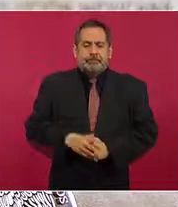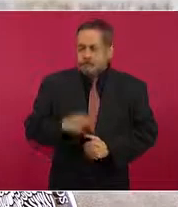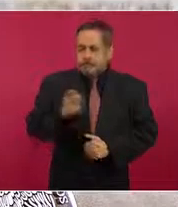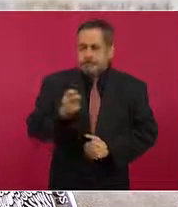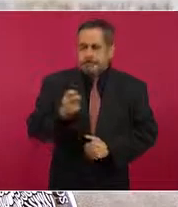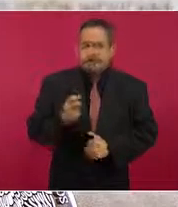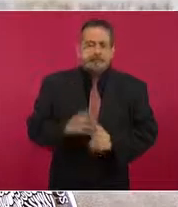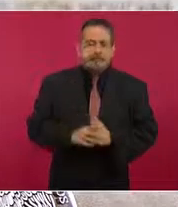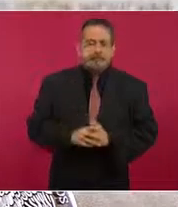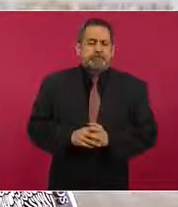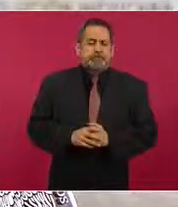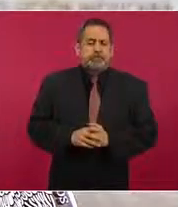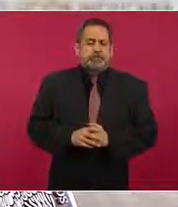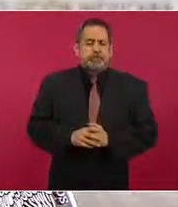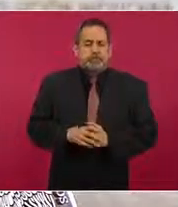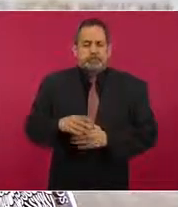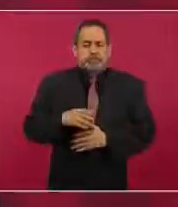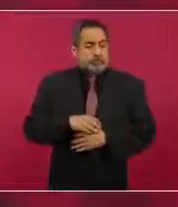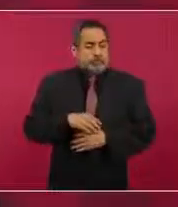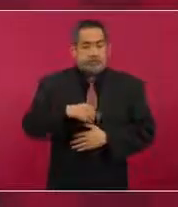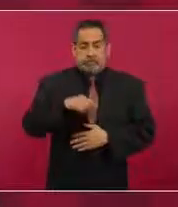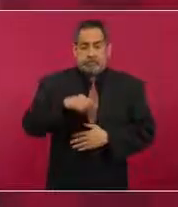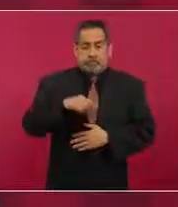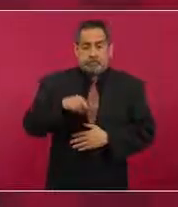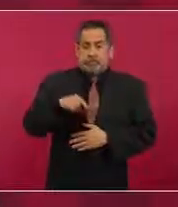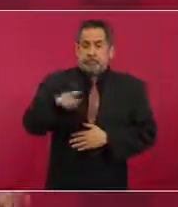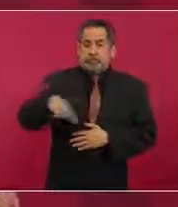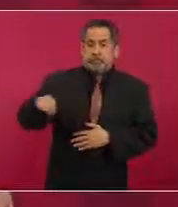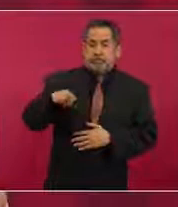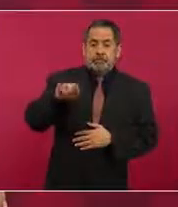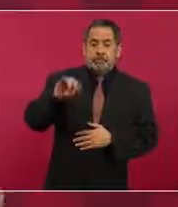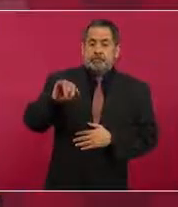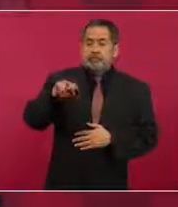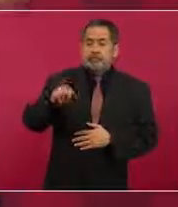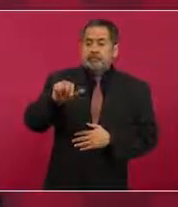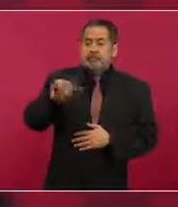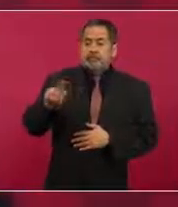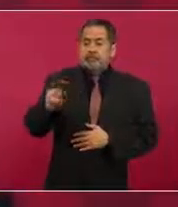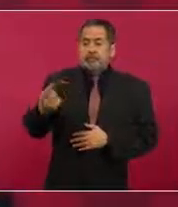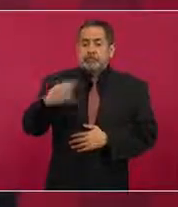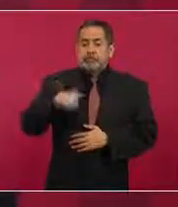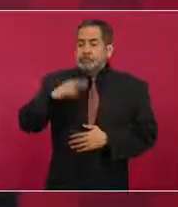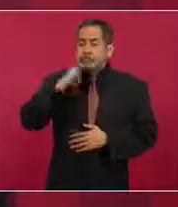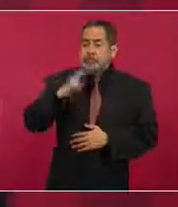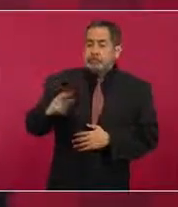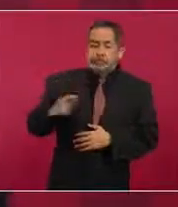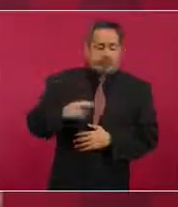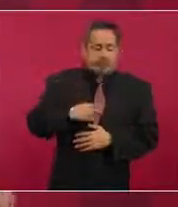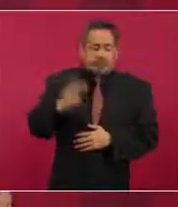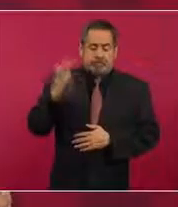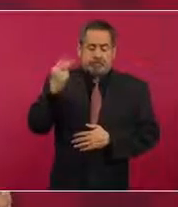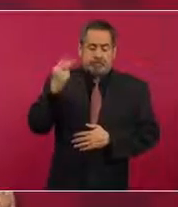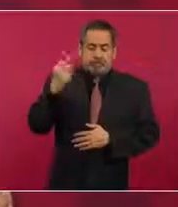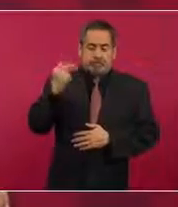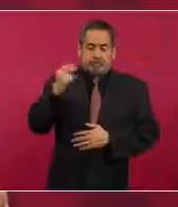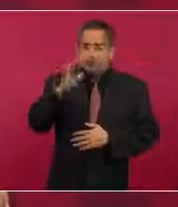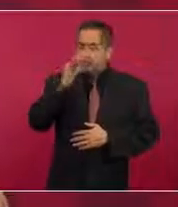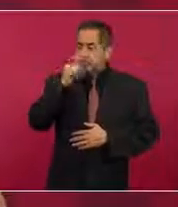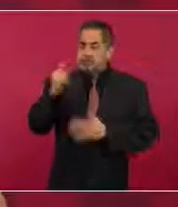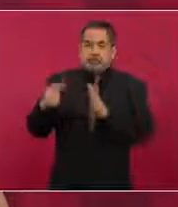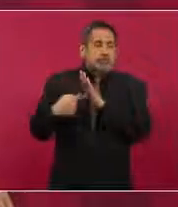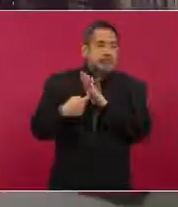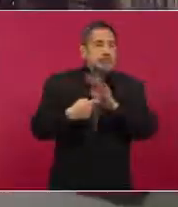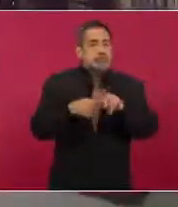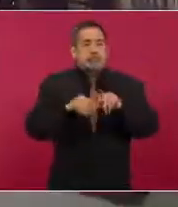Entonces me contestaron los de Transparencia que no podía yo dar a conocer